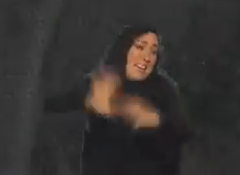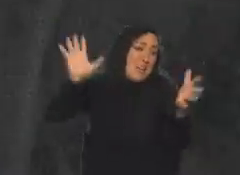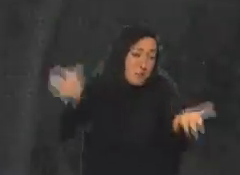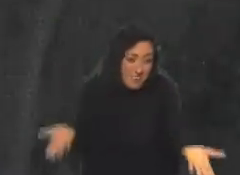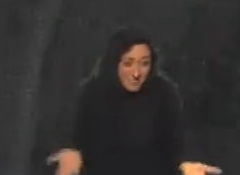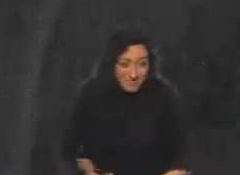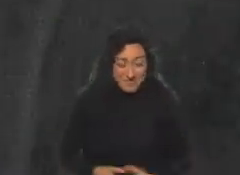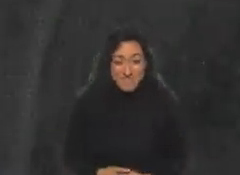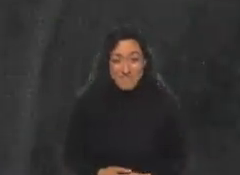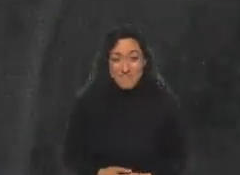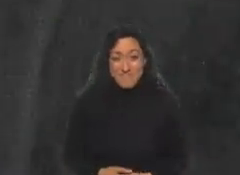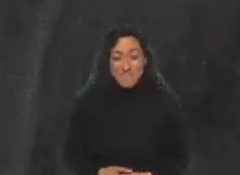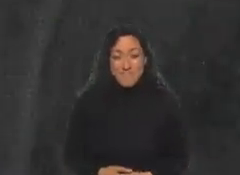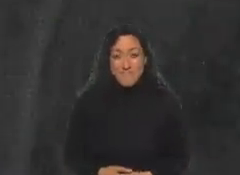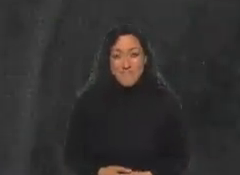hacen lo que quieren.